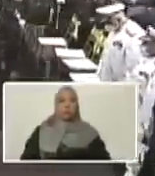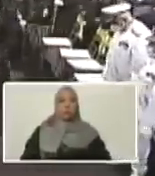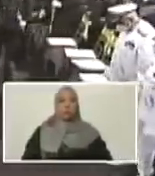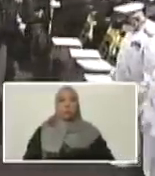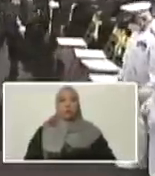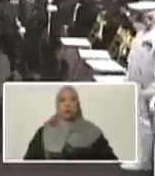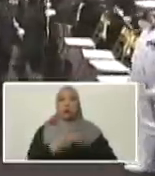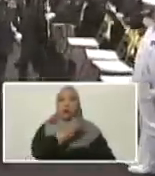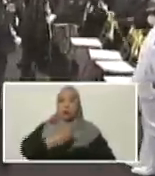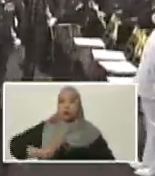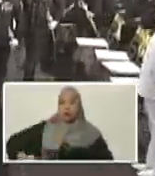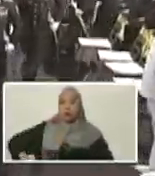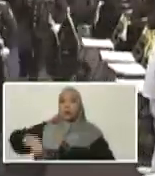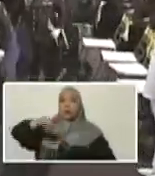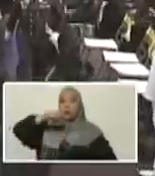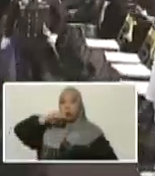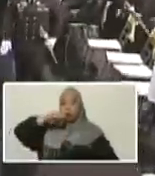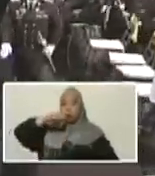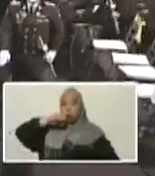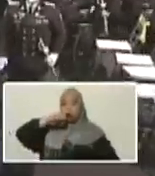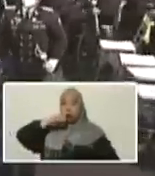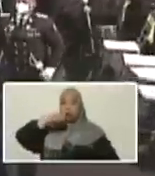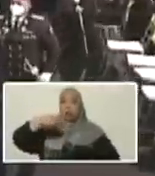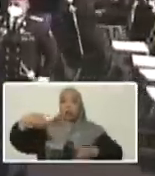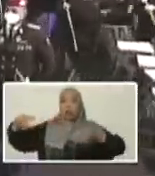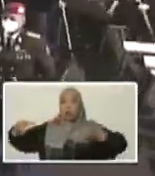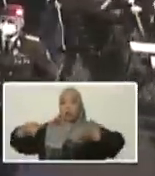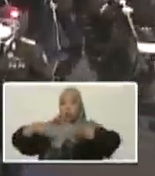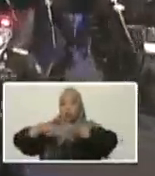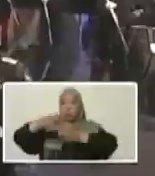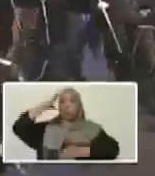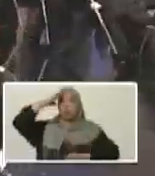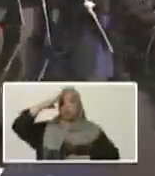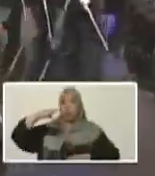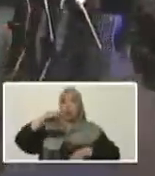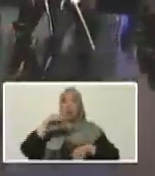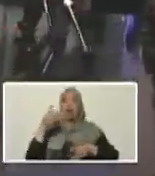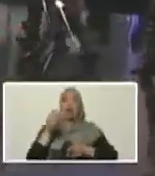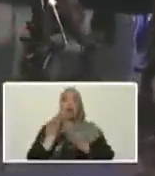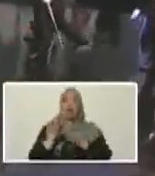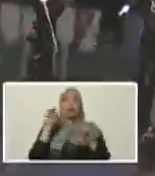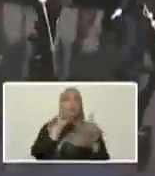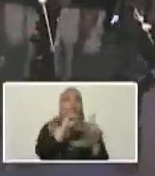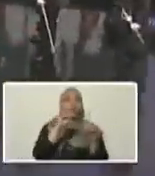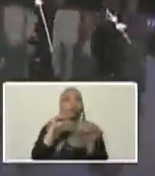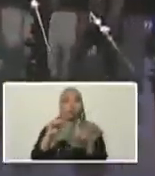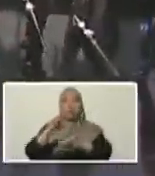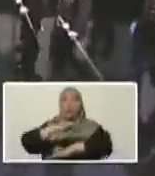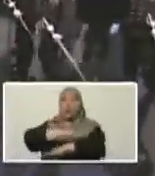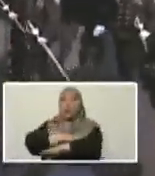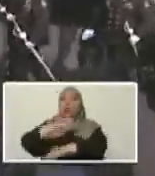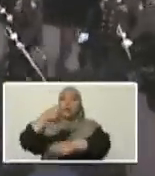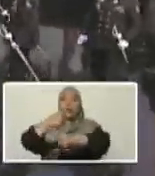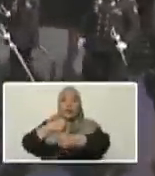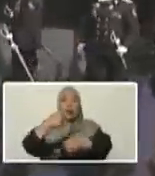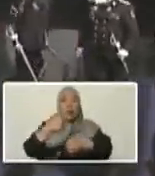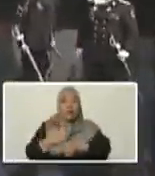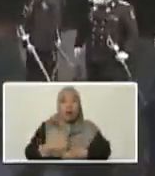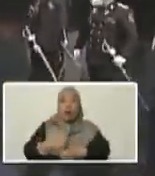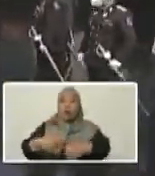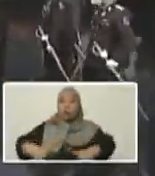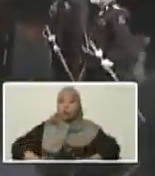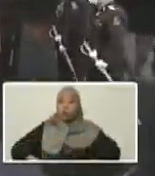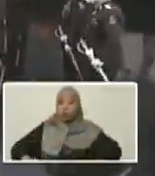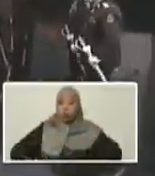El presidente Nicolás Maduro y comandante en jefe de la Fuerza Armada Nacional Bolivariana les ha pedido ser cada vez más leales, disciplinados, profesionales,